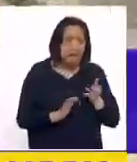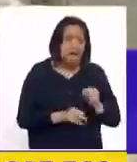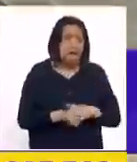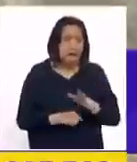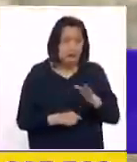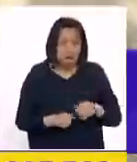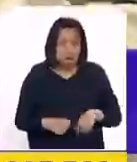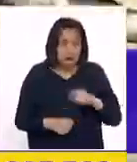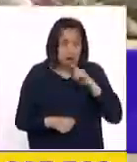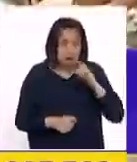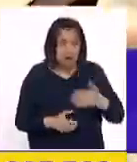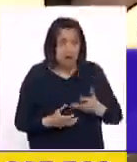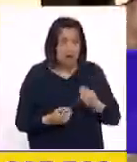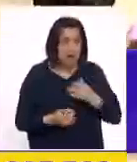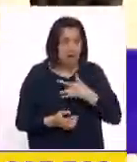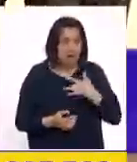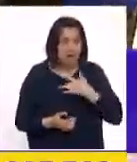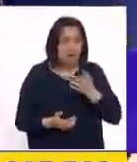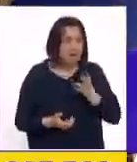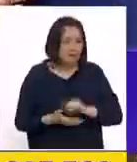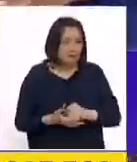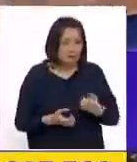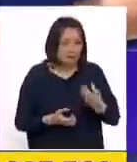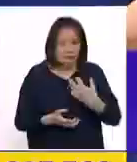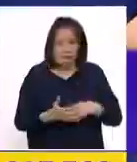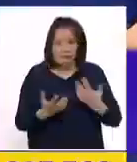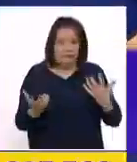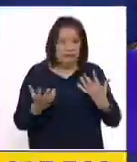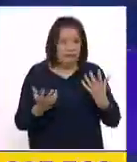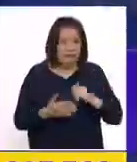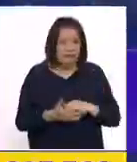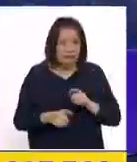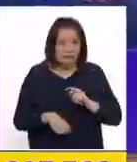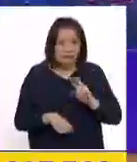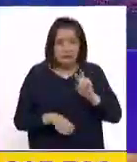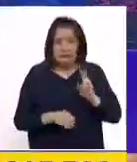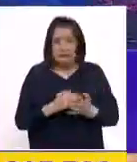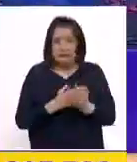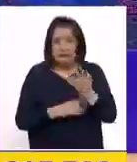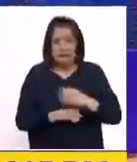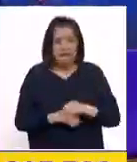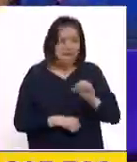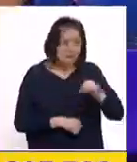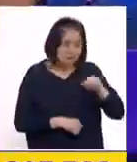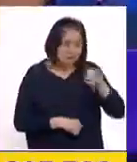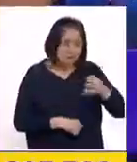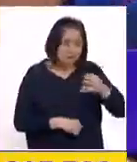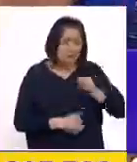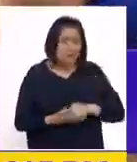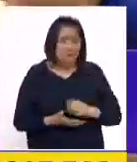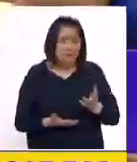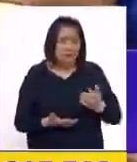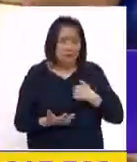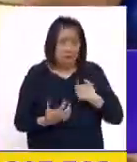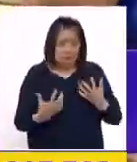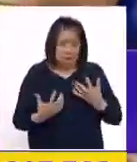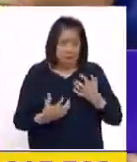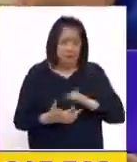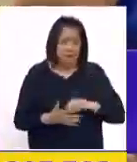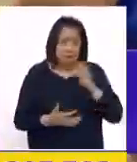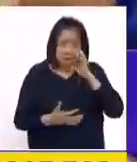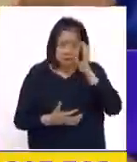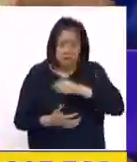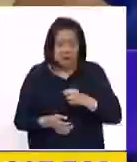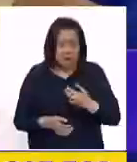su mascotita, ¿cómo se sintió en ese momento? Usted me dice, fue una desesperación, eran las 2 de la mañana. Así, señorita, me desesperé buscando a